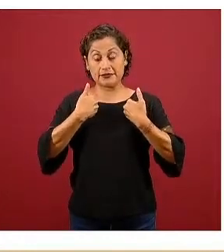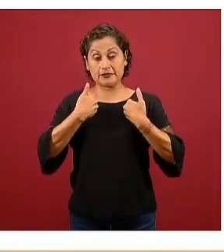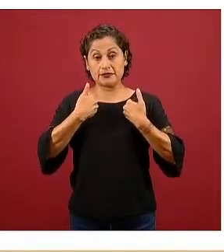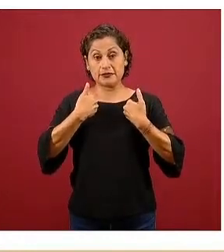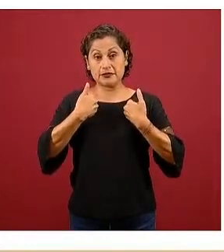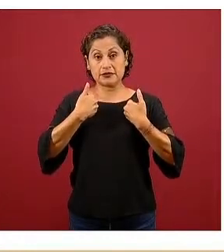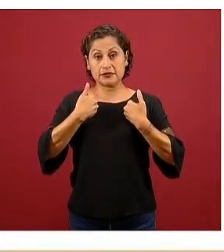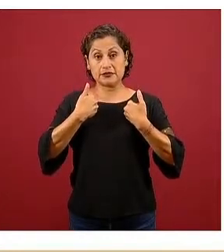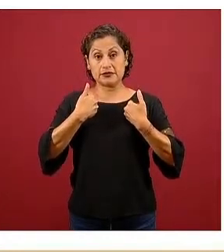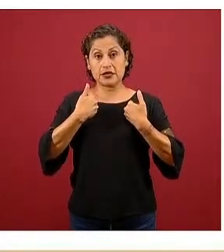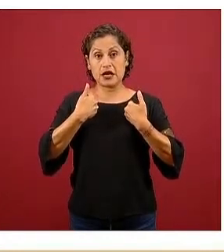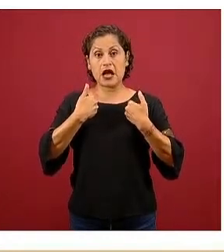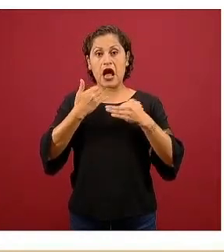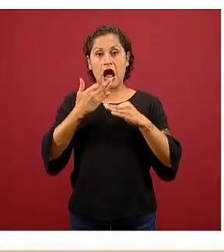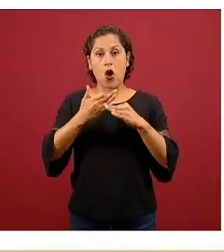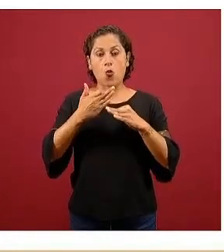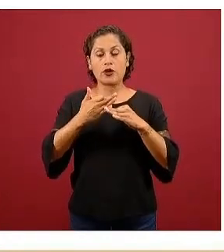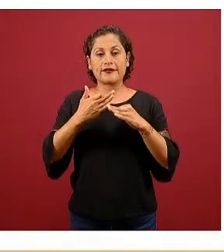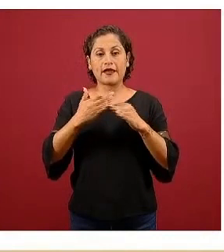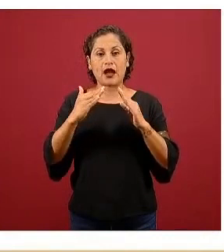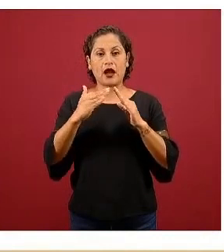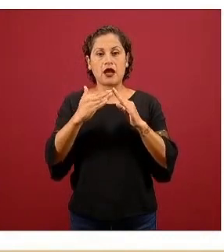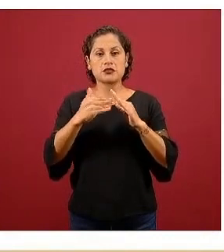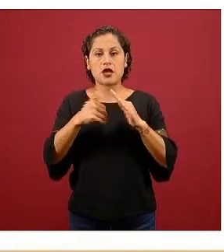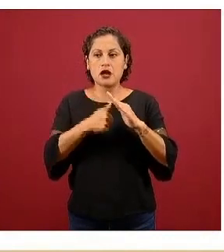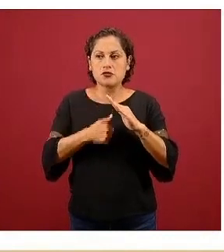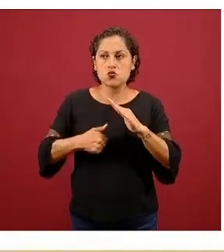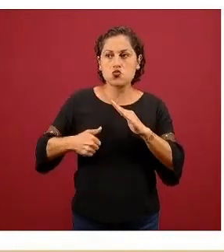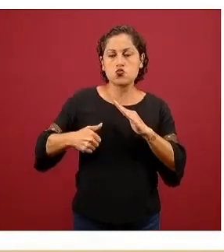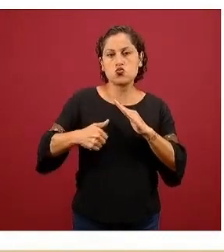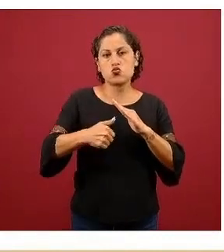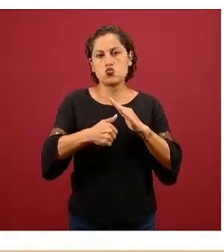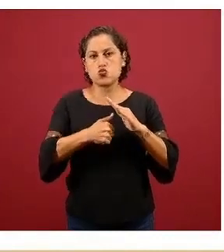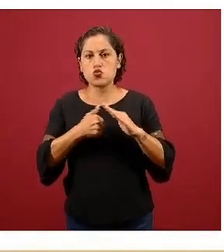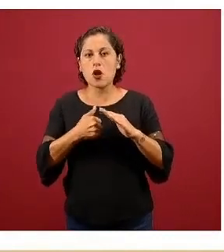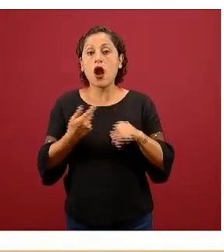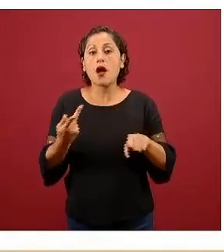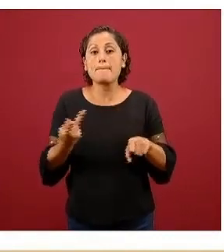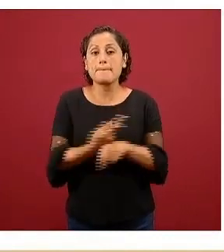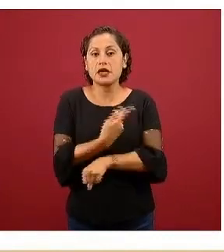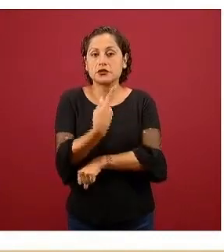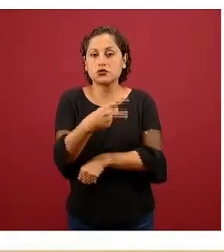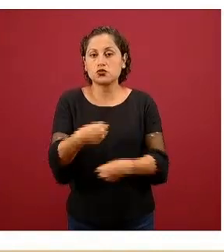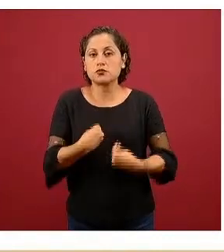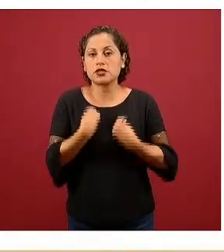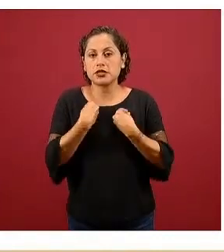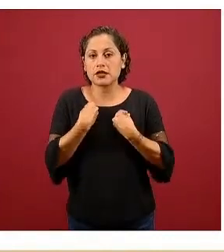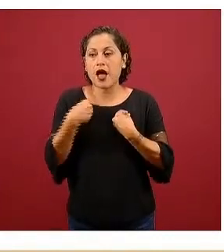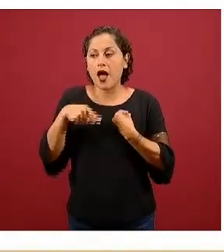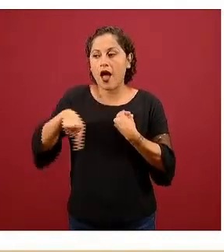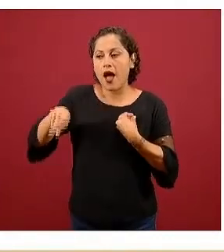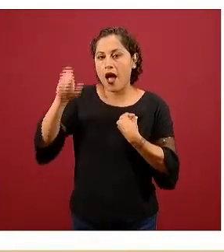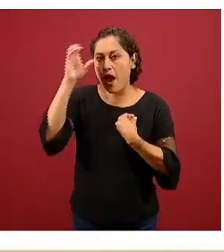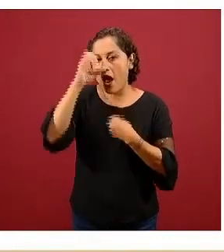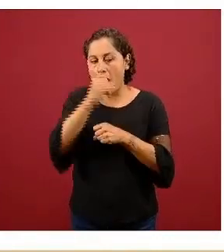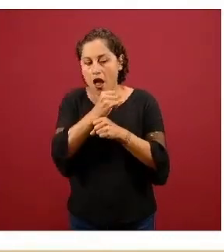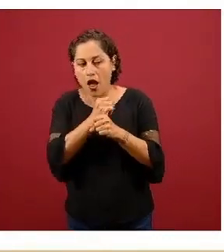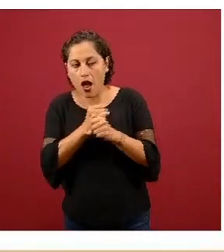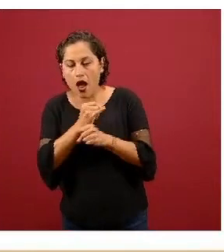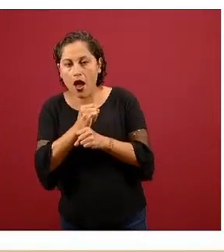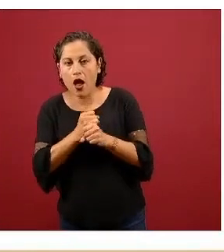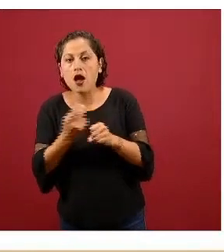que enfrentarse a este confinamiento por COVID. Y se ha analizado cuáles son las